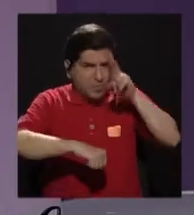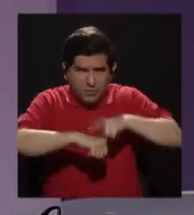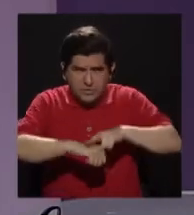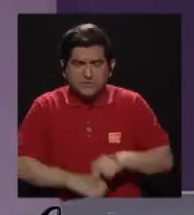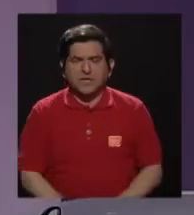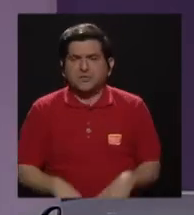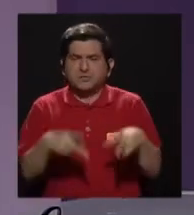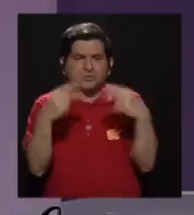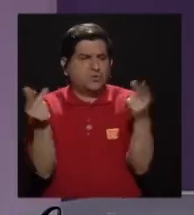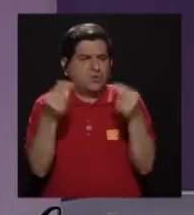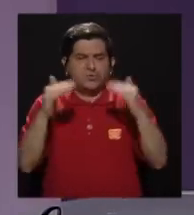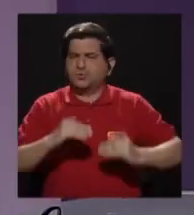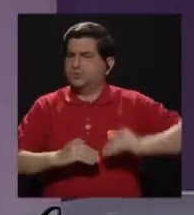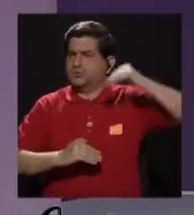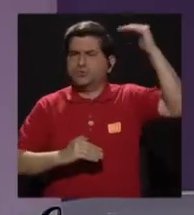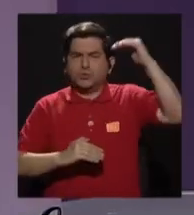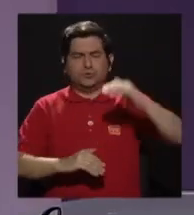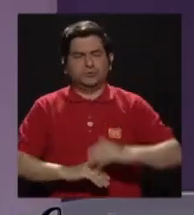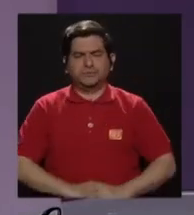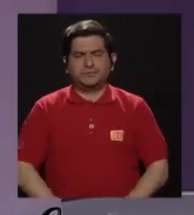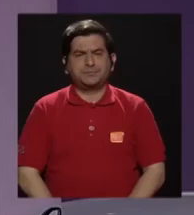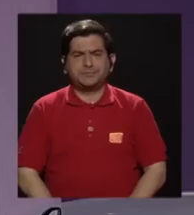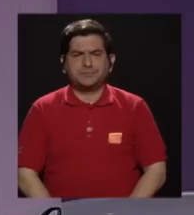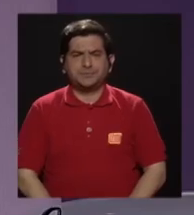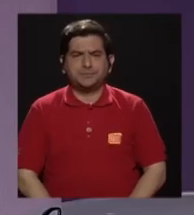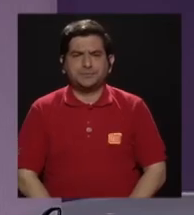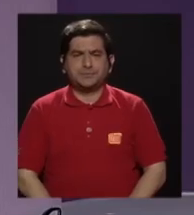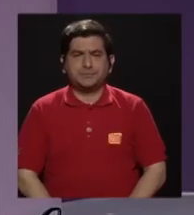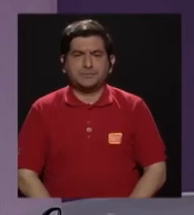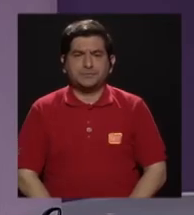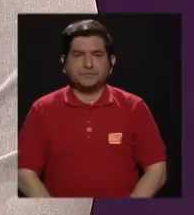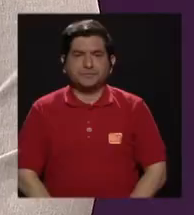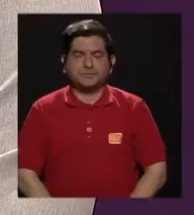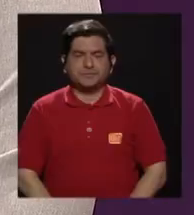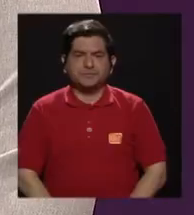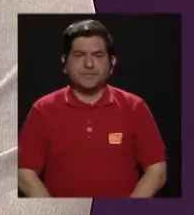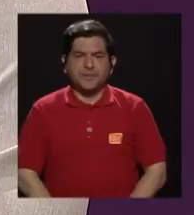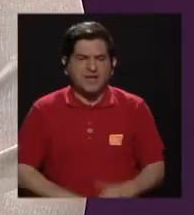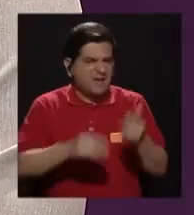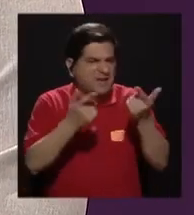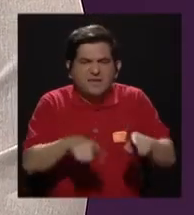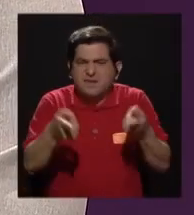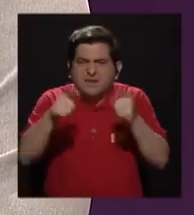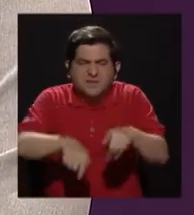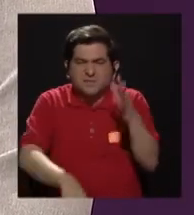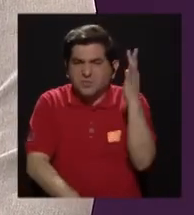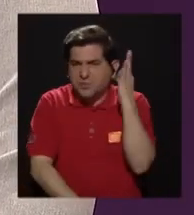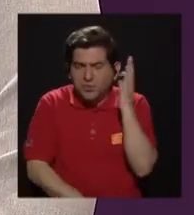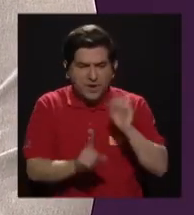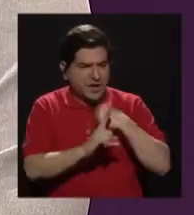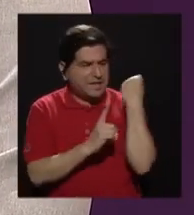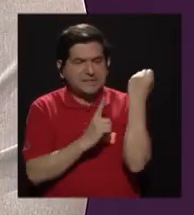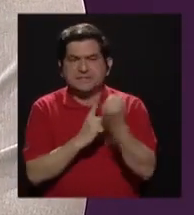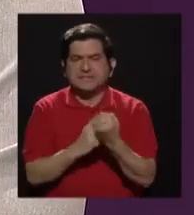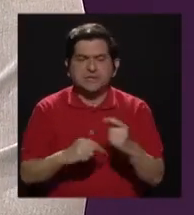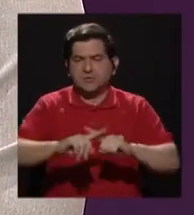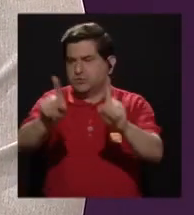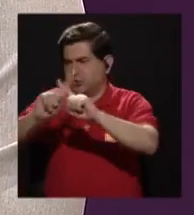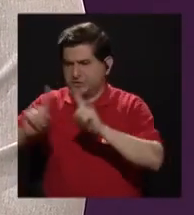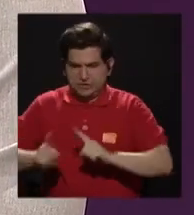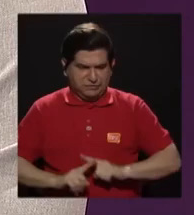son demasiados. Son altos, elevados. Sí, y sí. ¿Y qué acontece cuando las mujeres por condiciones